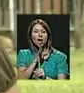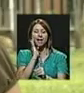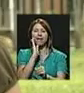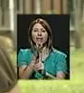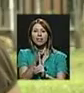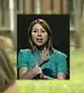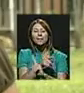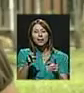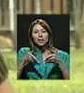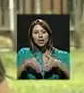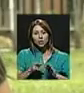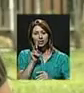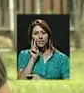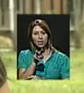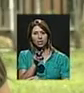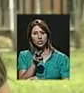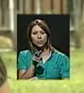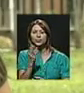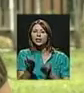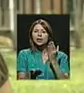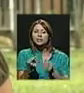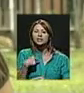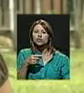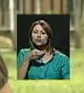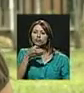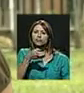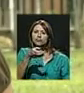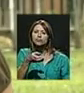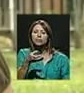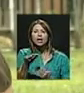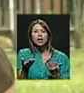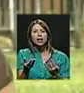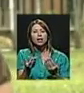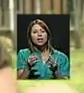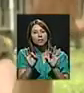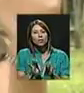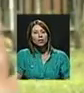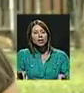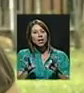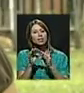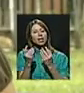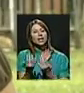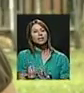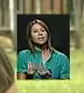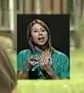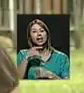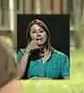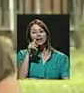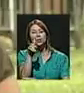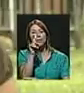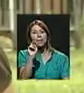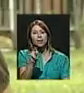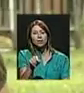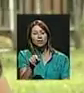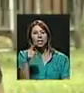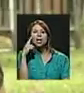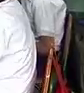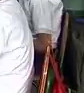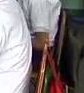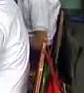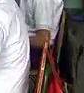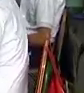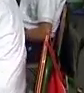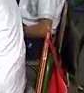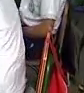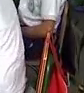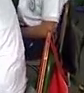viendo. Aquí que tal vez yo sugeriría que muchas veces es importante esperar la pregunta del niño o la niña porque por lo general lo van a